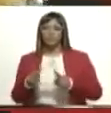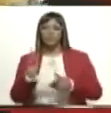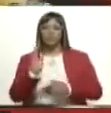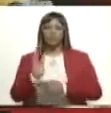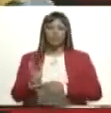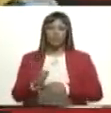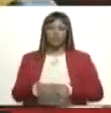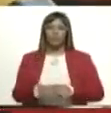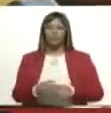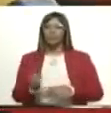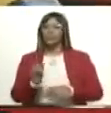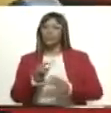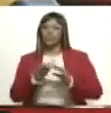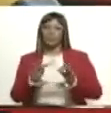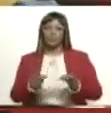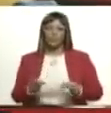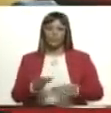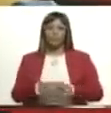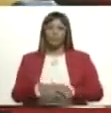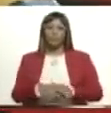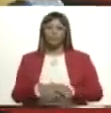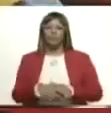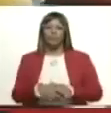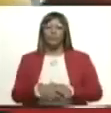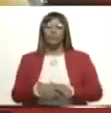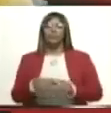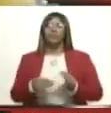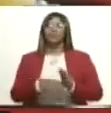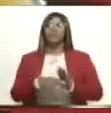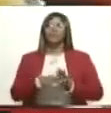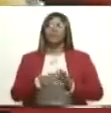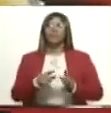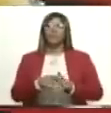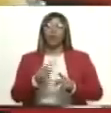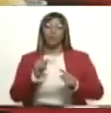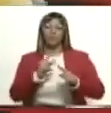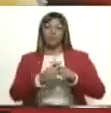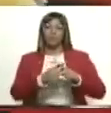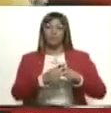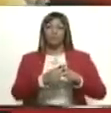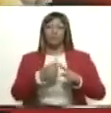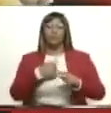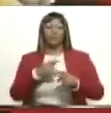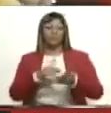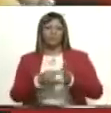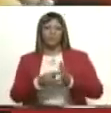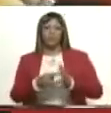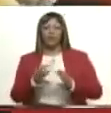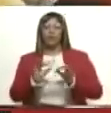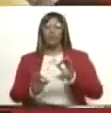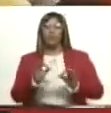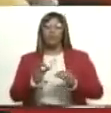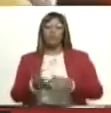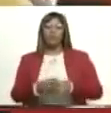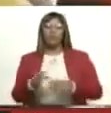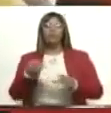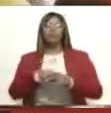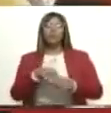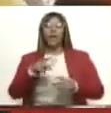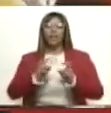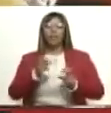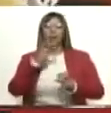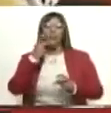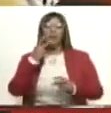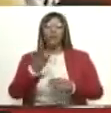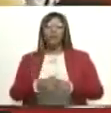sanciones. Porque es una forma además de colocar un asterisco que no tiene nada que ver con justicia dentro del ámbito político